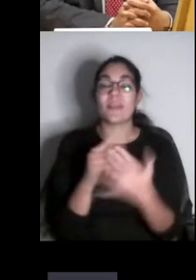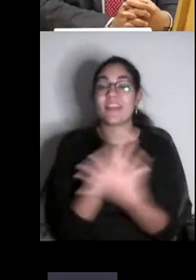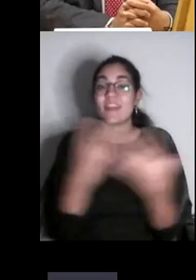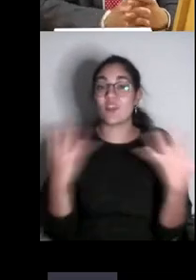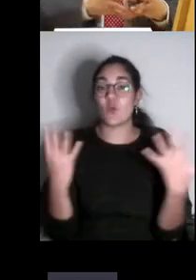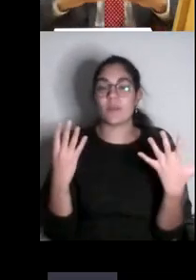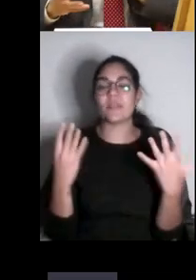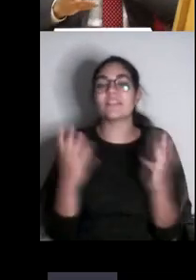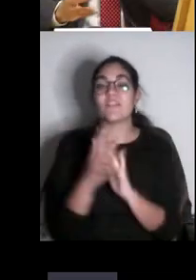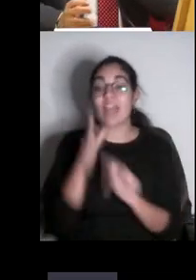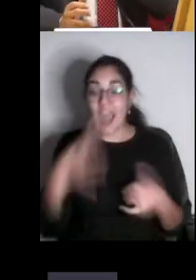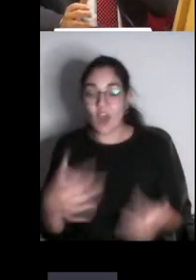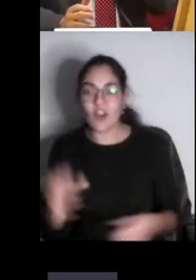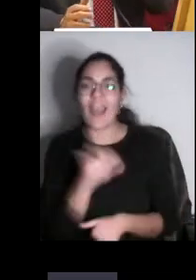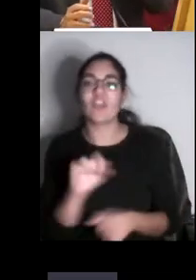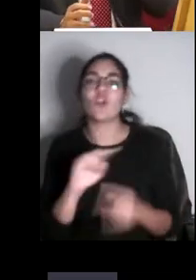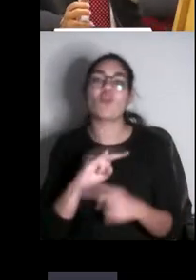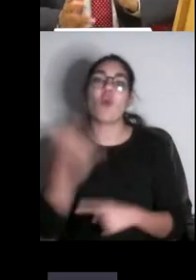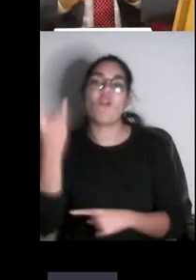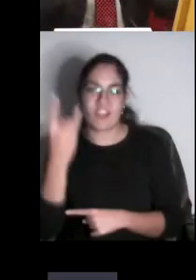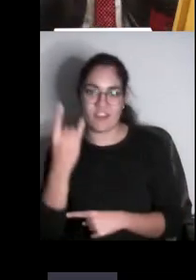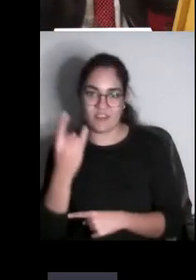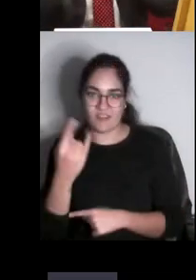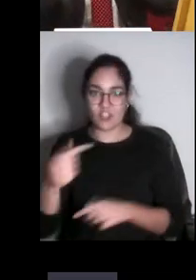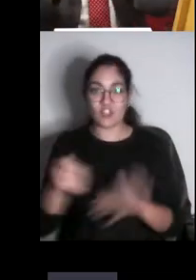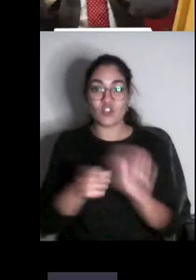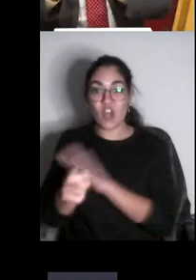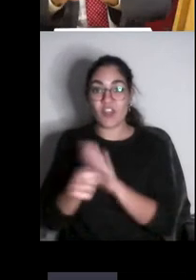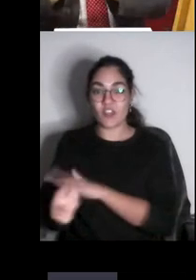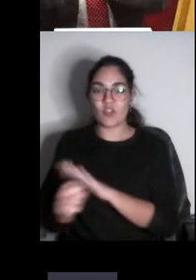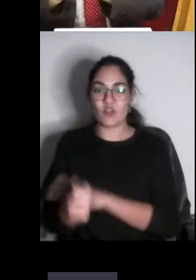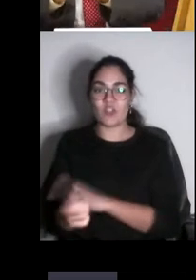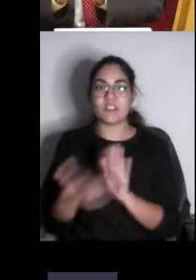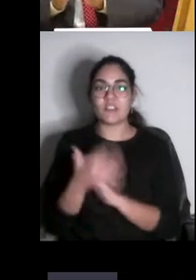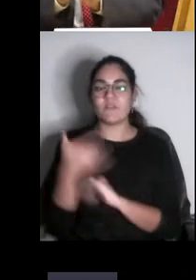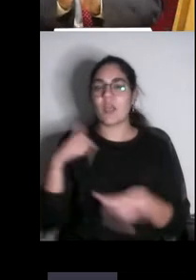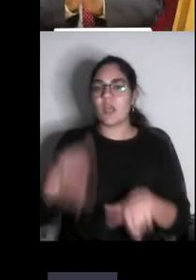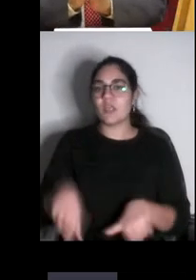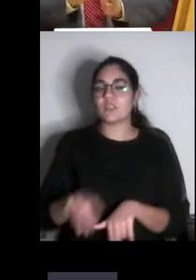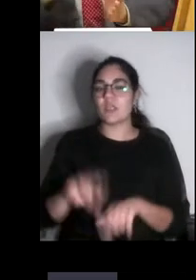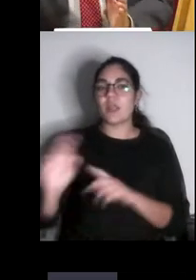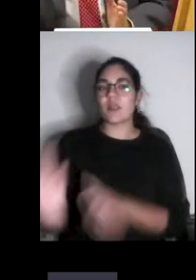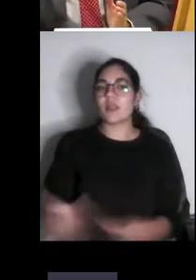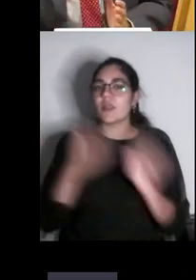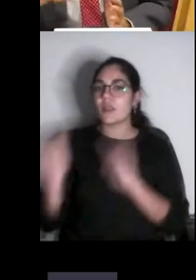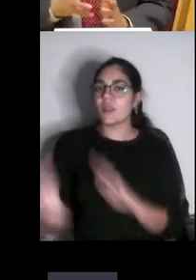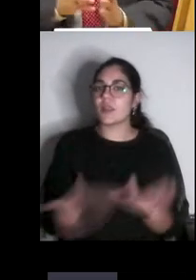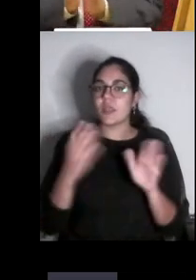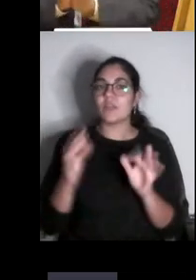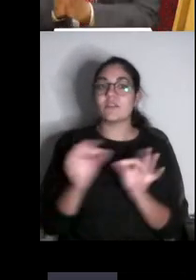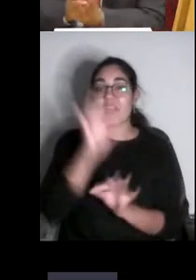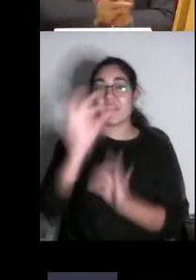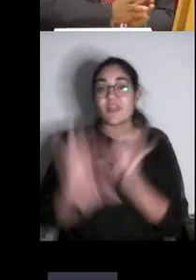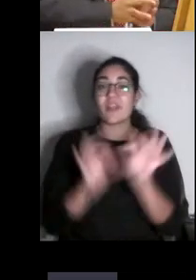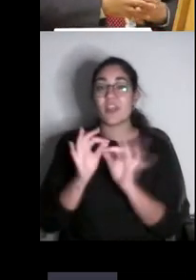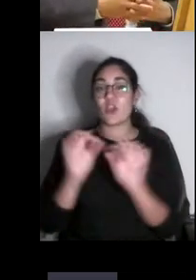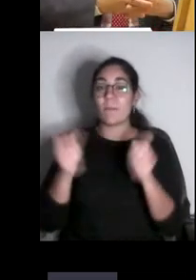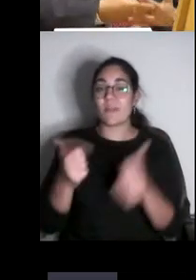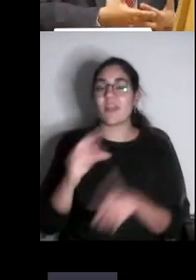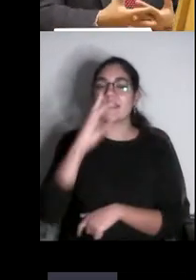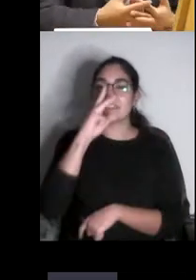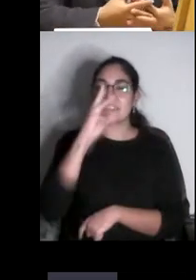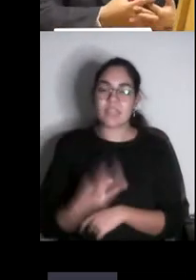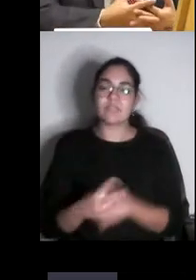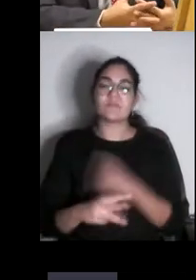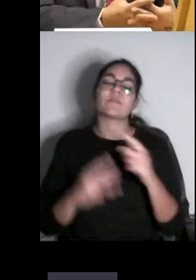230. Es verdad, y muchos me lo decían, bueno, es que es un ciclo de 3 años y este era el primer año, es el ciclo de 3 años. Bueno, es que si